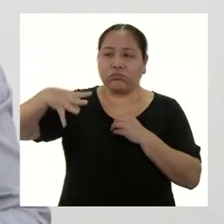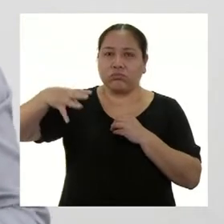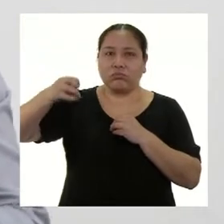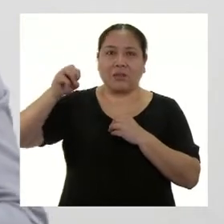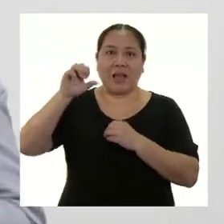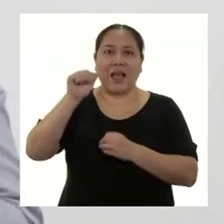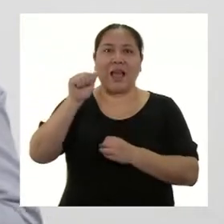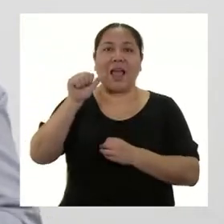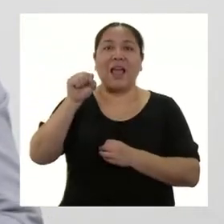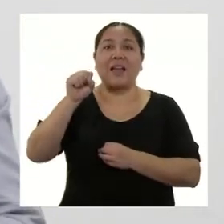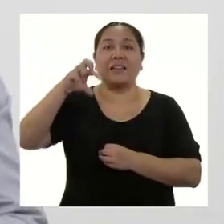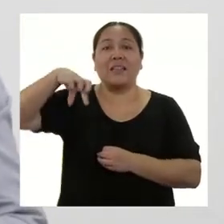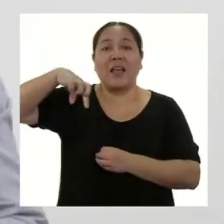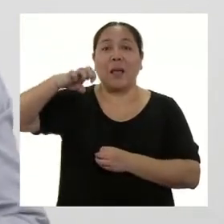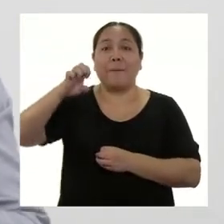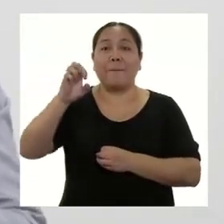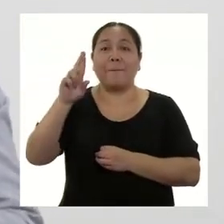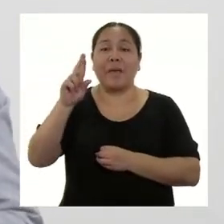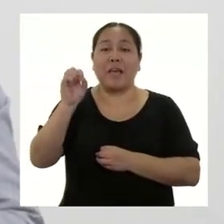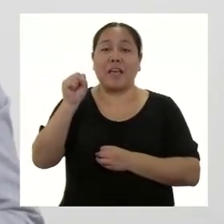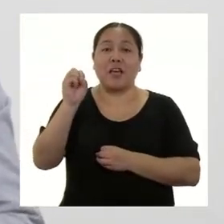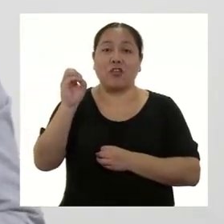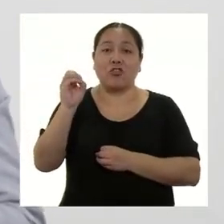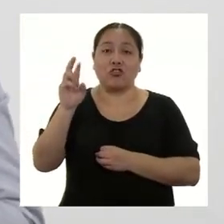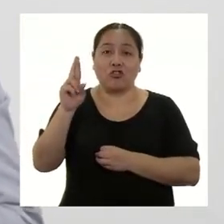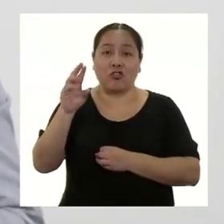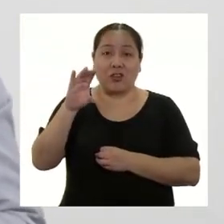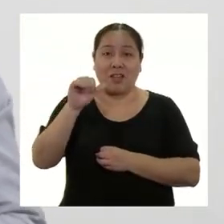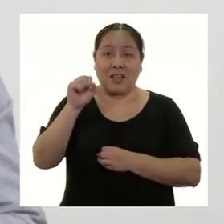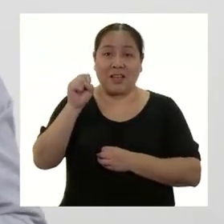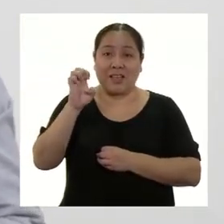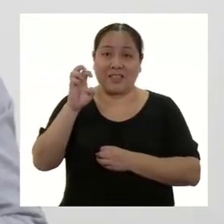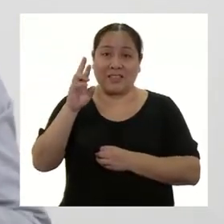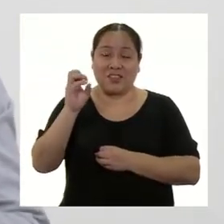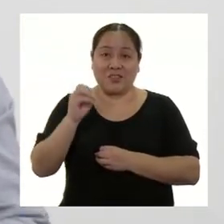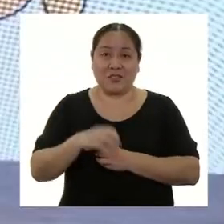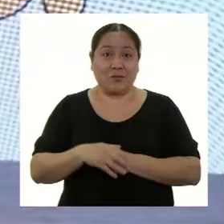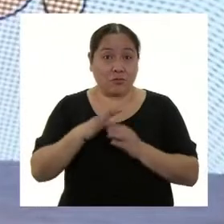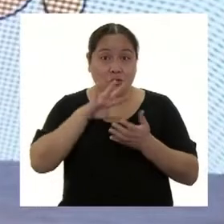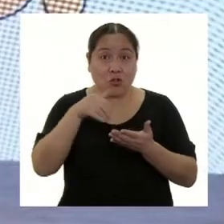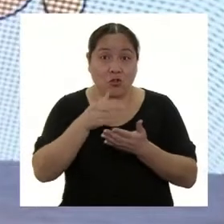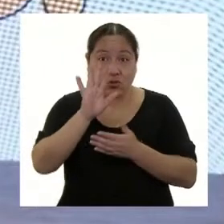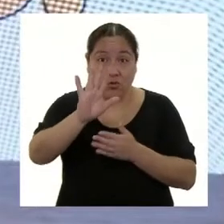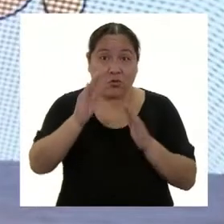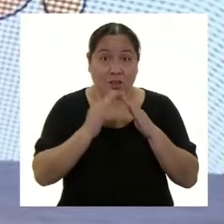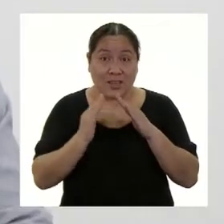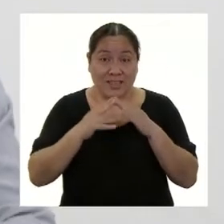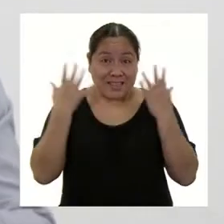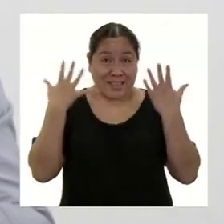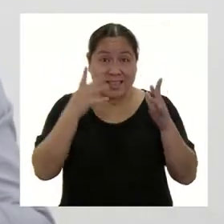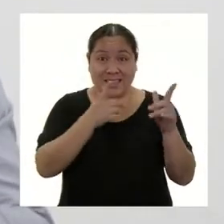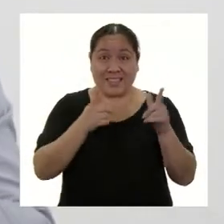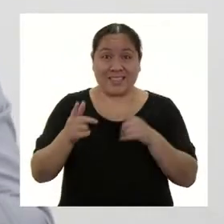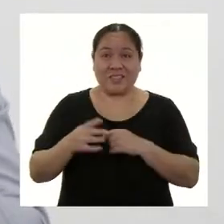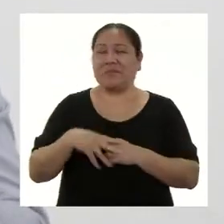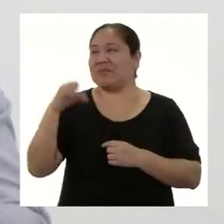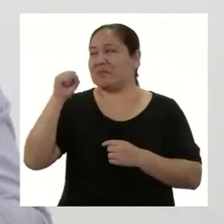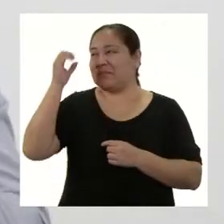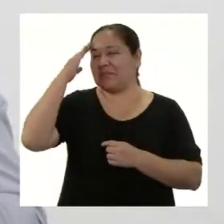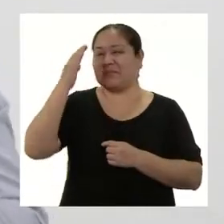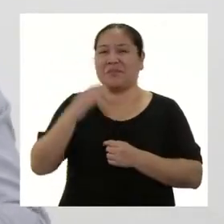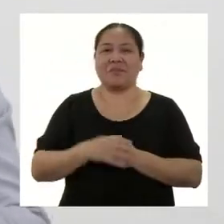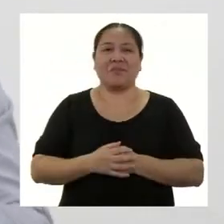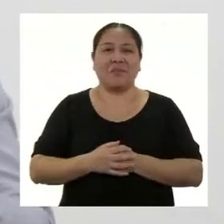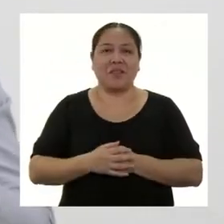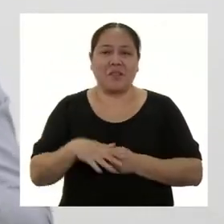para que seas más eficiente en el riego. Todos en casa, ¿están listas y listos? Yo creo que lo están. Entonces, vamos